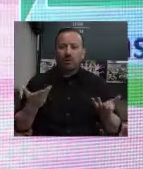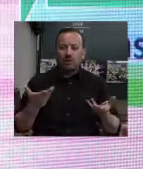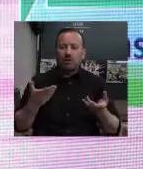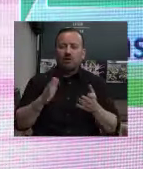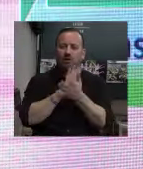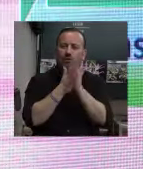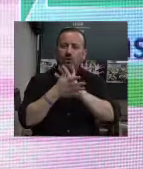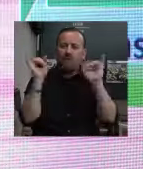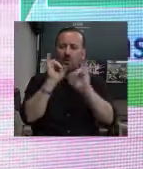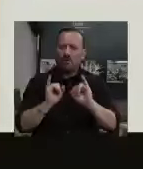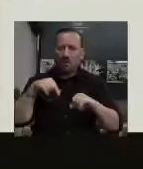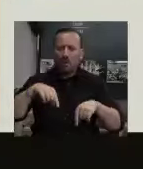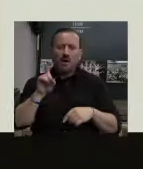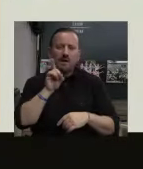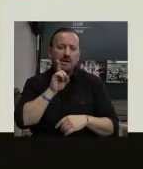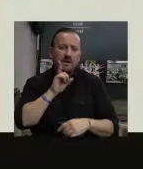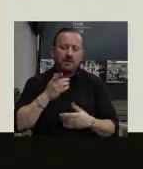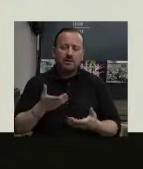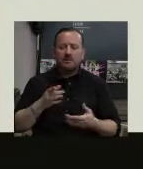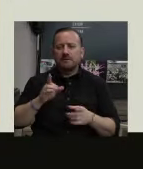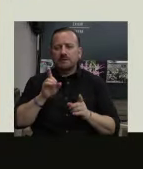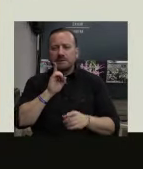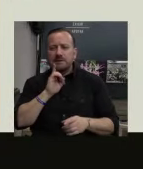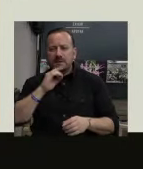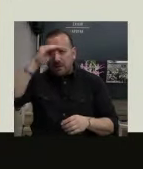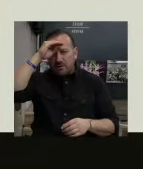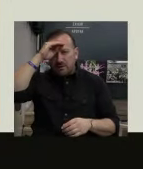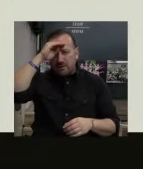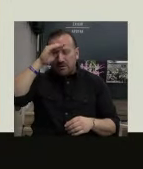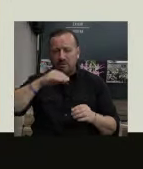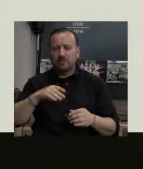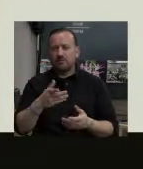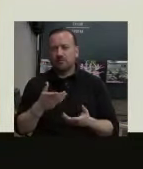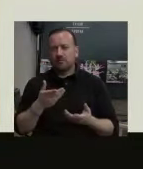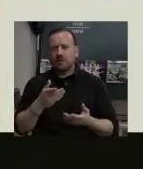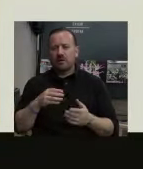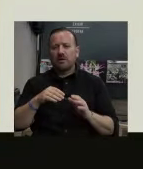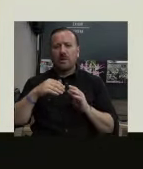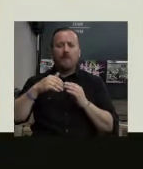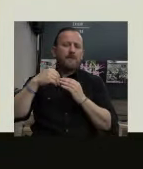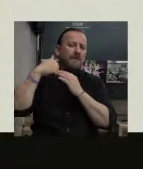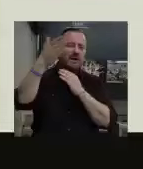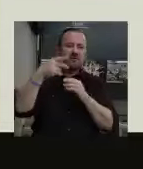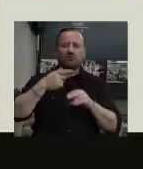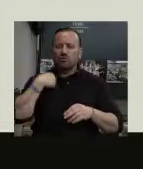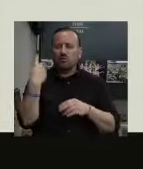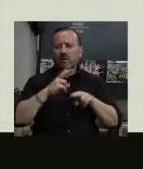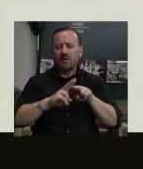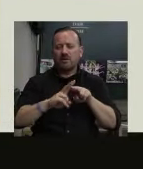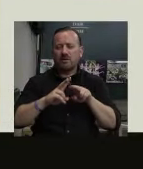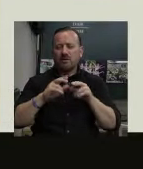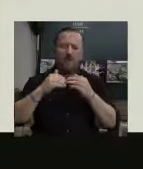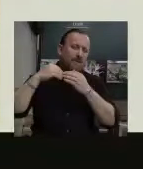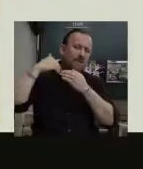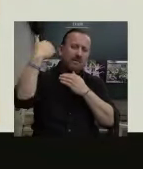modelos que hoy tenemos haber experiencias Más allá de lo que hacemos Más allá de lo lo